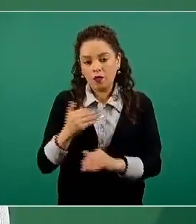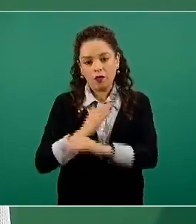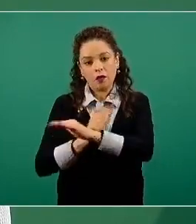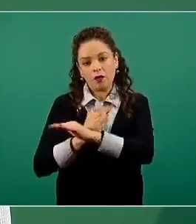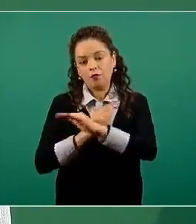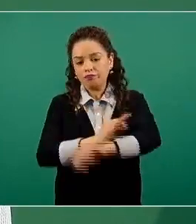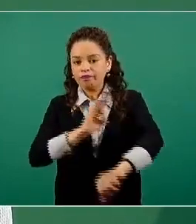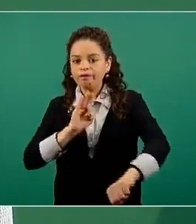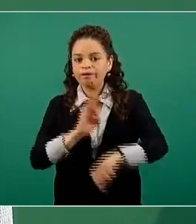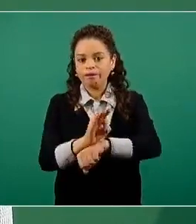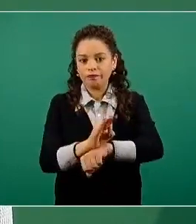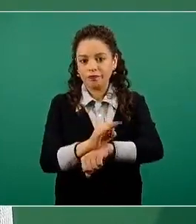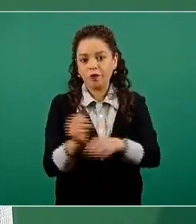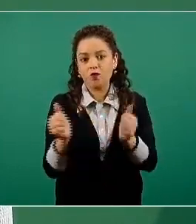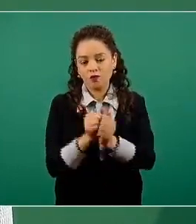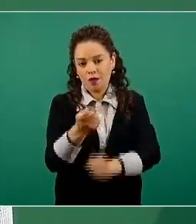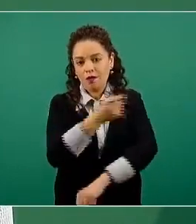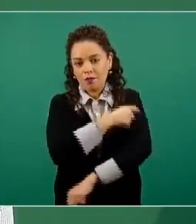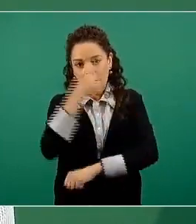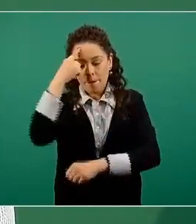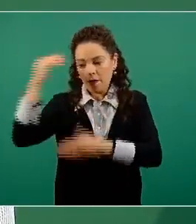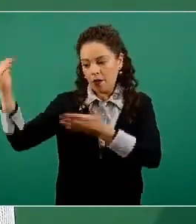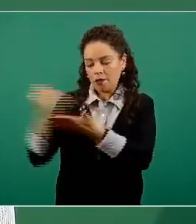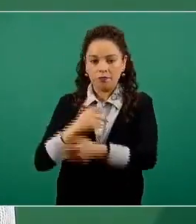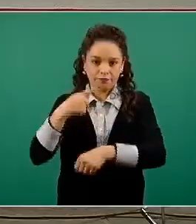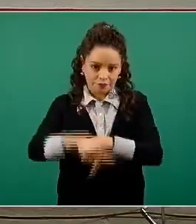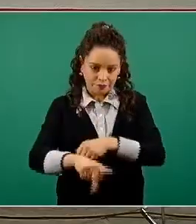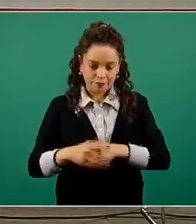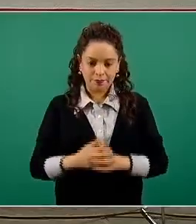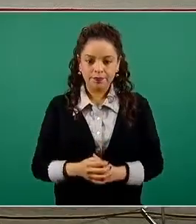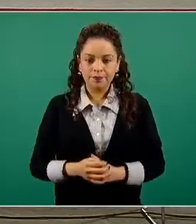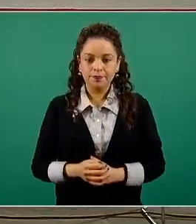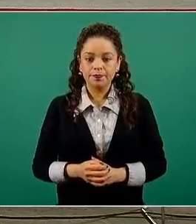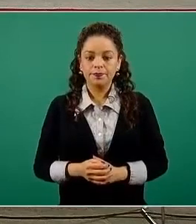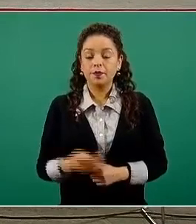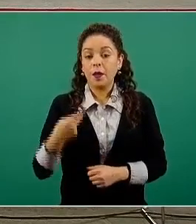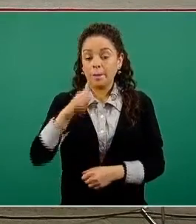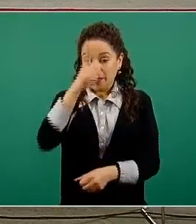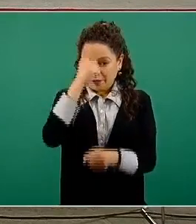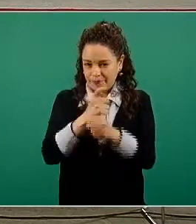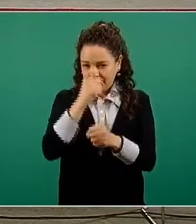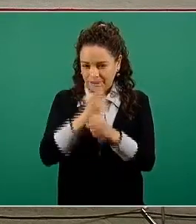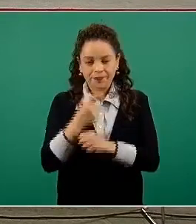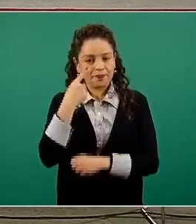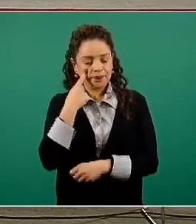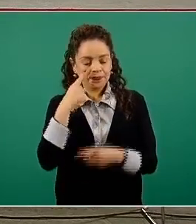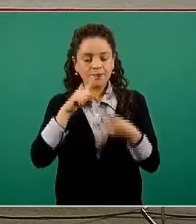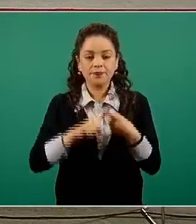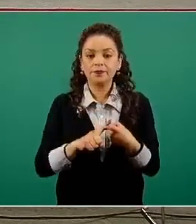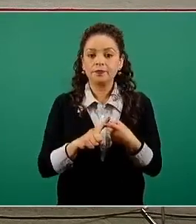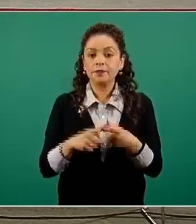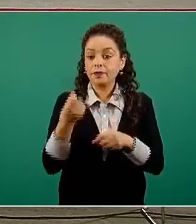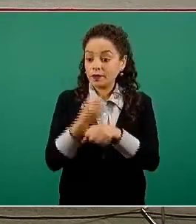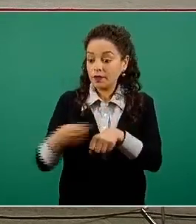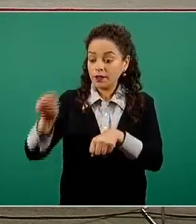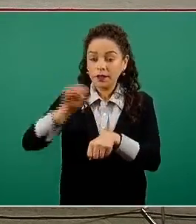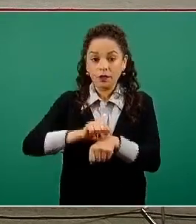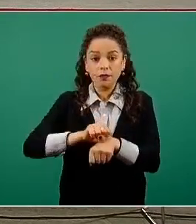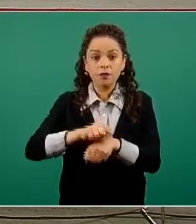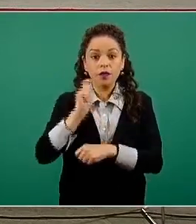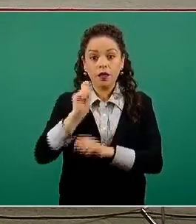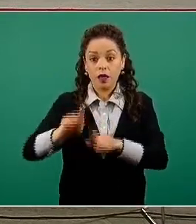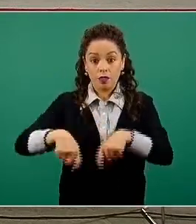el riesgo. Entonces, punto 1 sería, se toma la medición en la semana en la cual se define